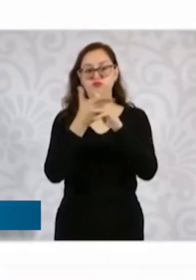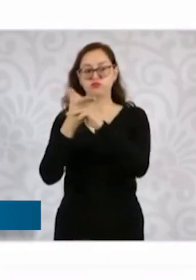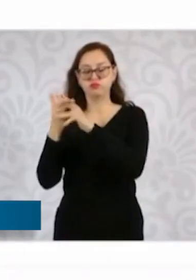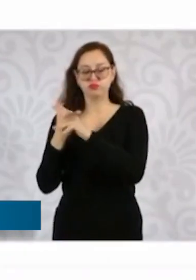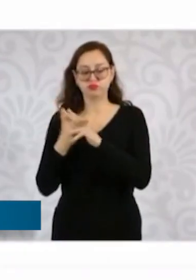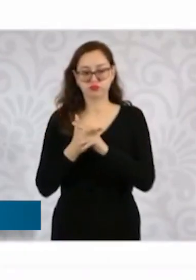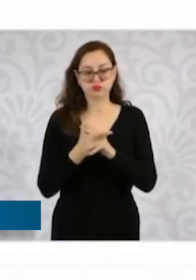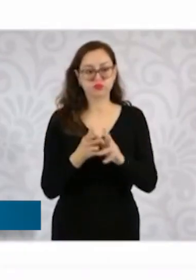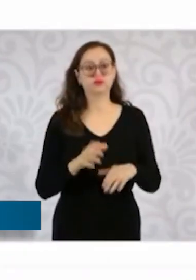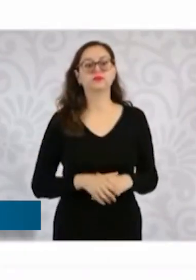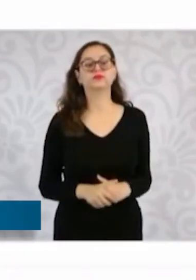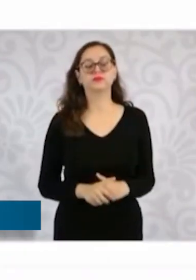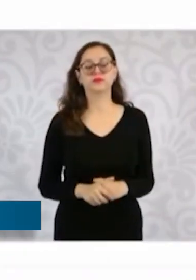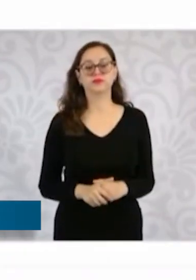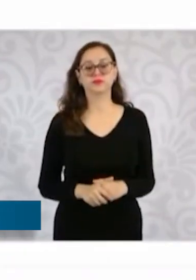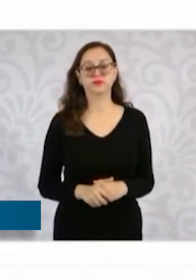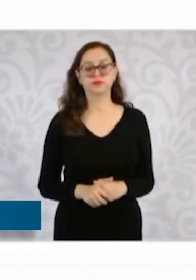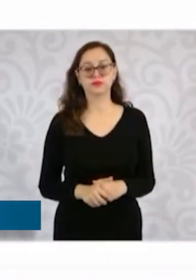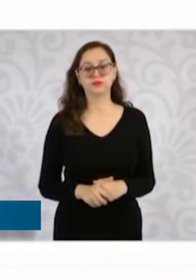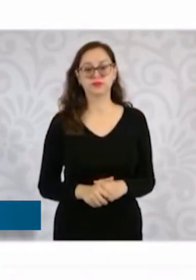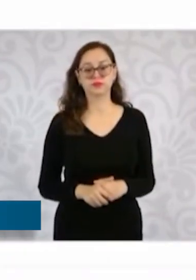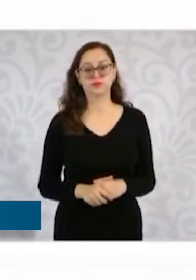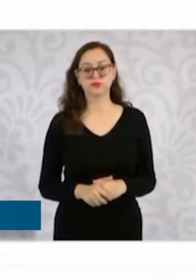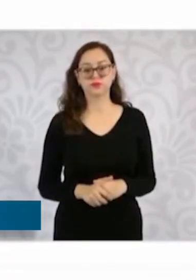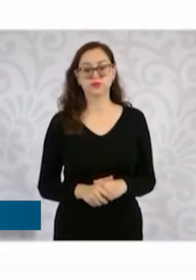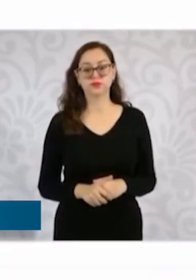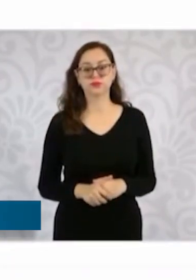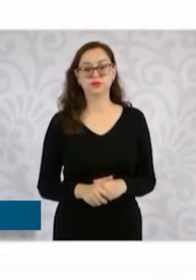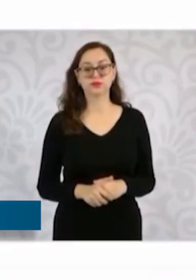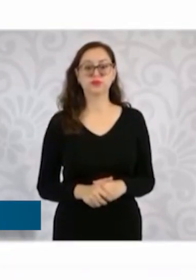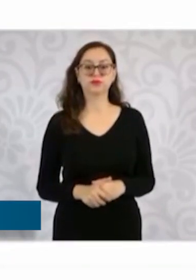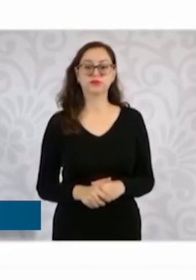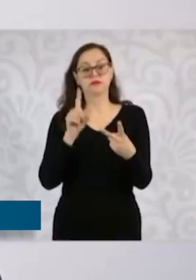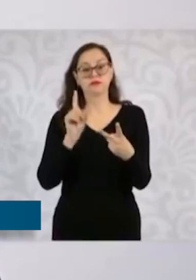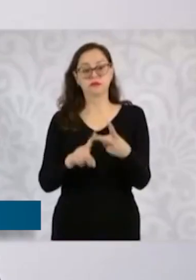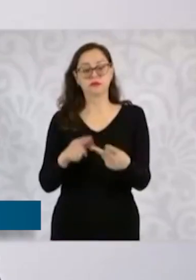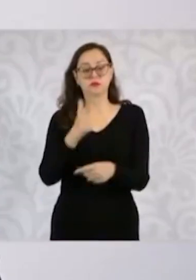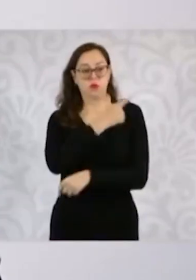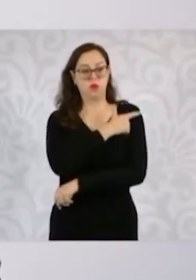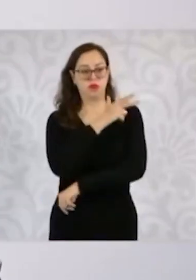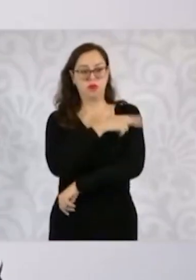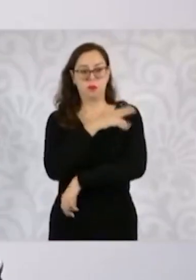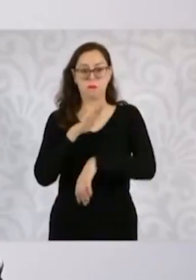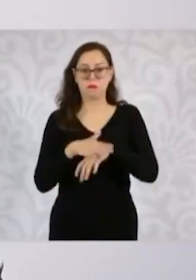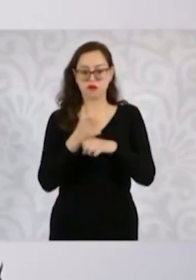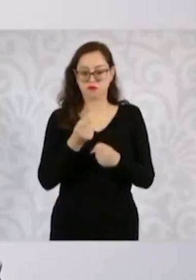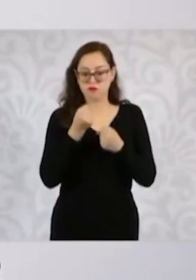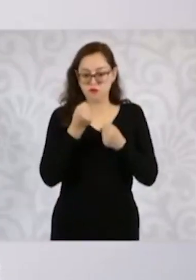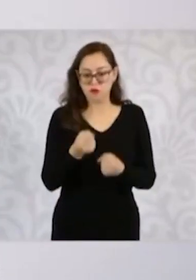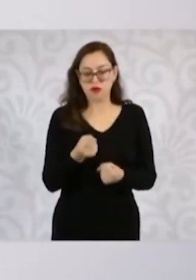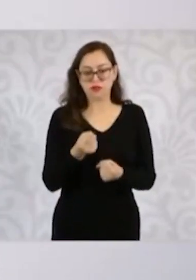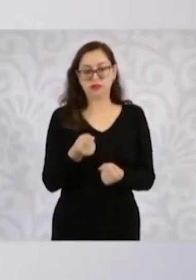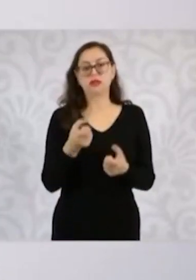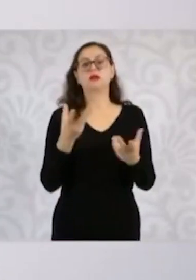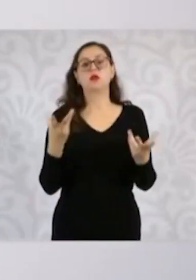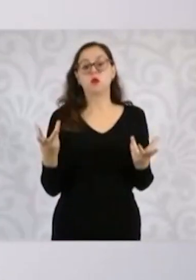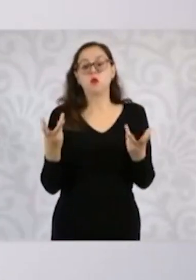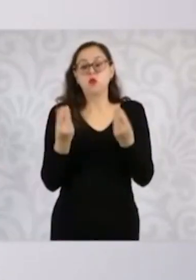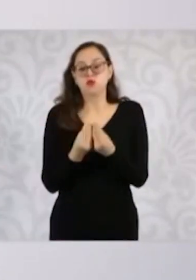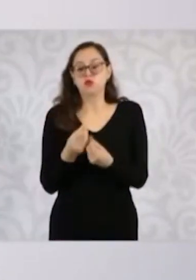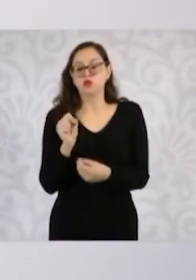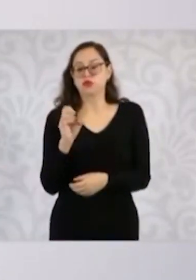y todo el respaldo para poder generar en Durango las condiciones y que Durango no sea tema para él,